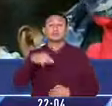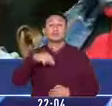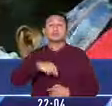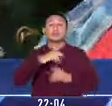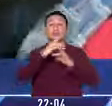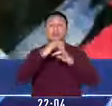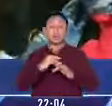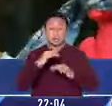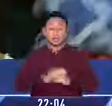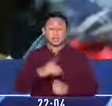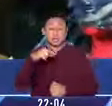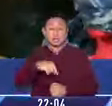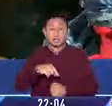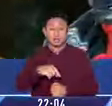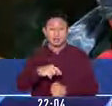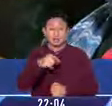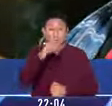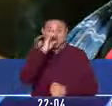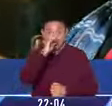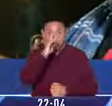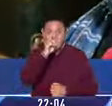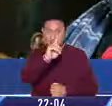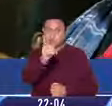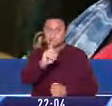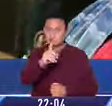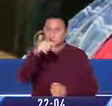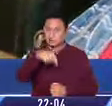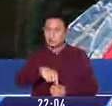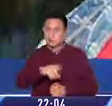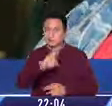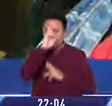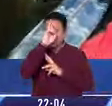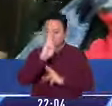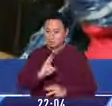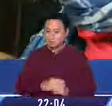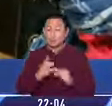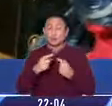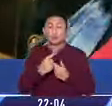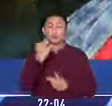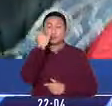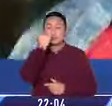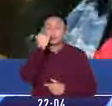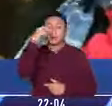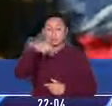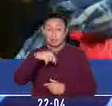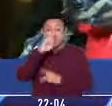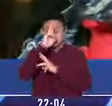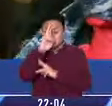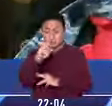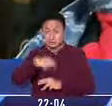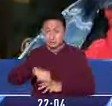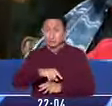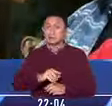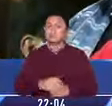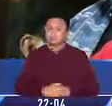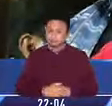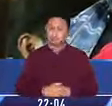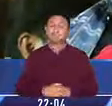Guaranda, no se juega, compañeros y compañeras. Con los pueblos indígenas no se metan, compañeros